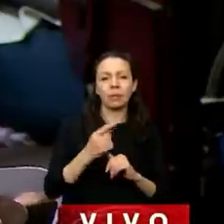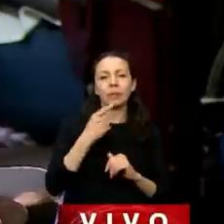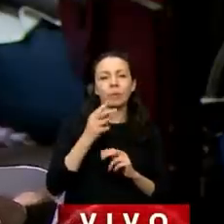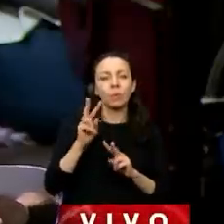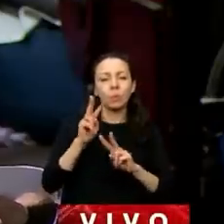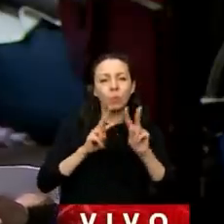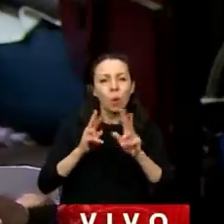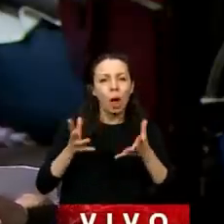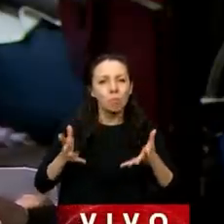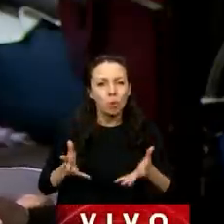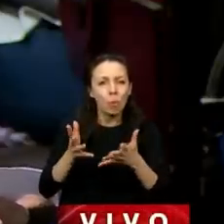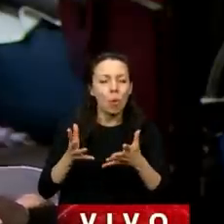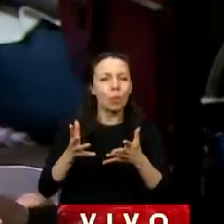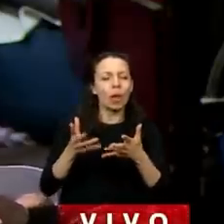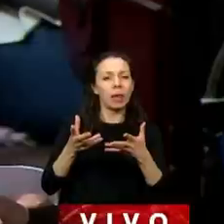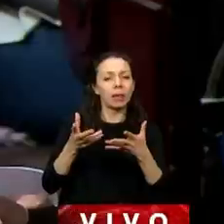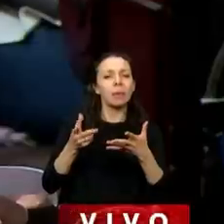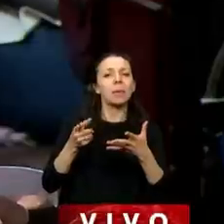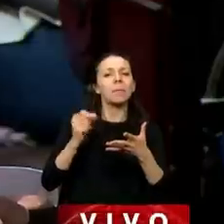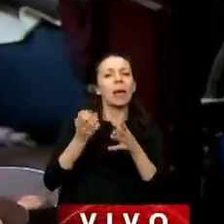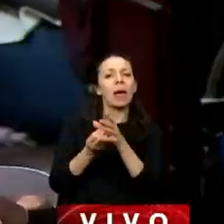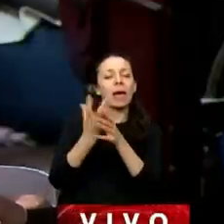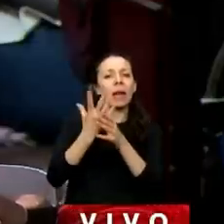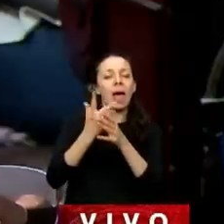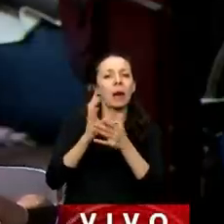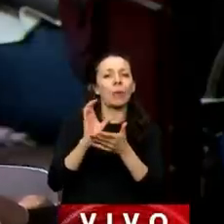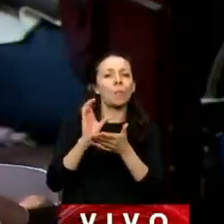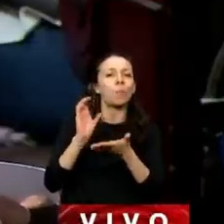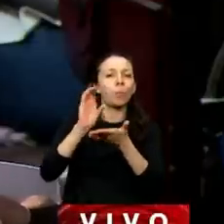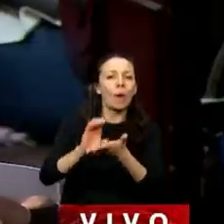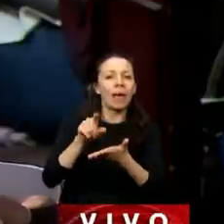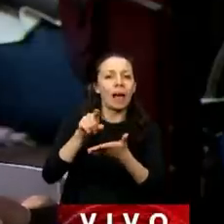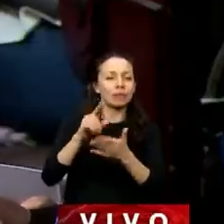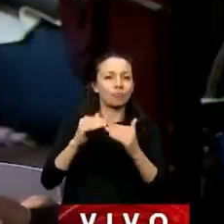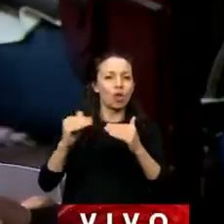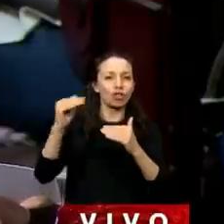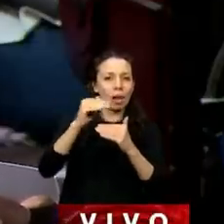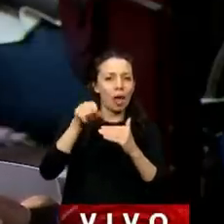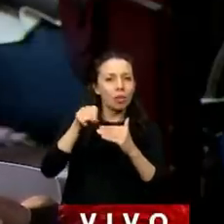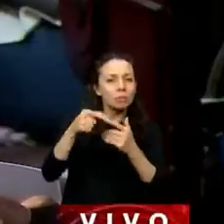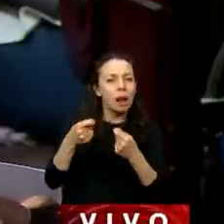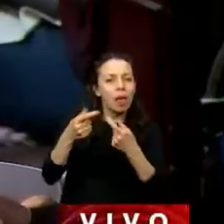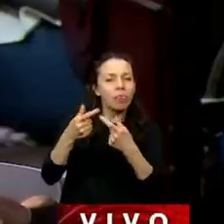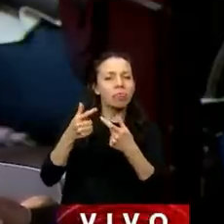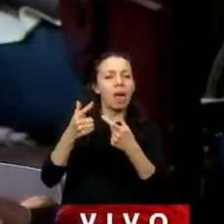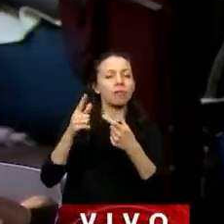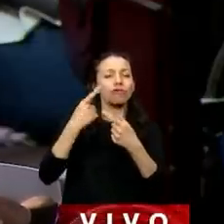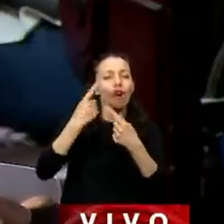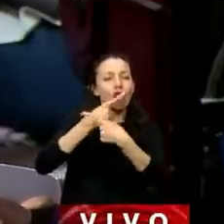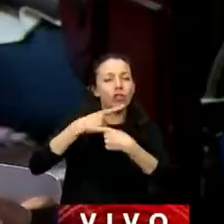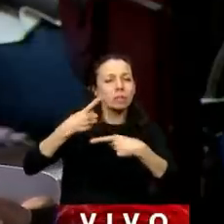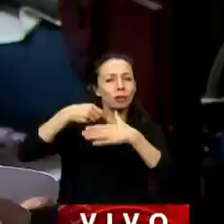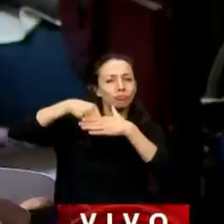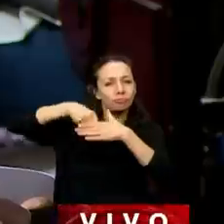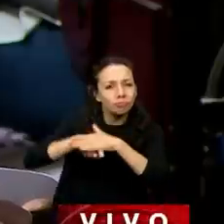Favorecer y promover la creación de becas de posgrado con el objeto de fortalecer los